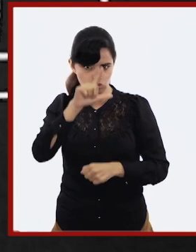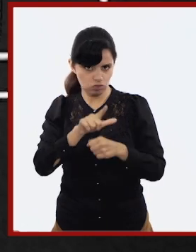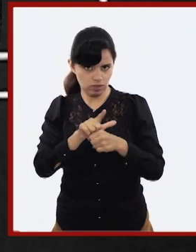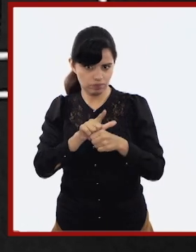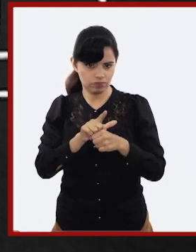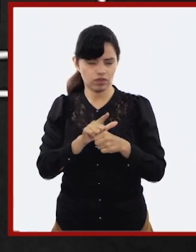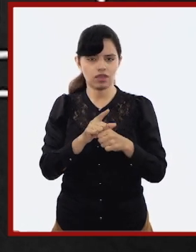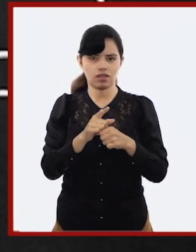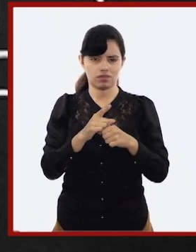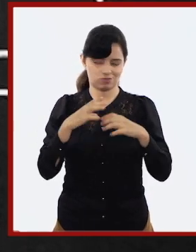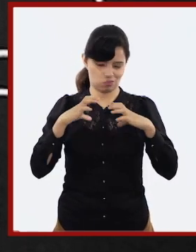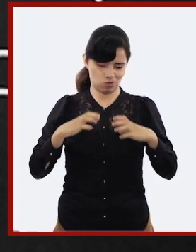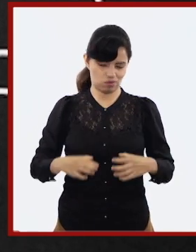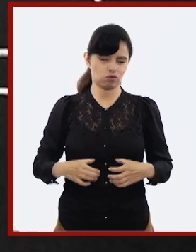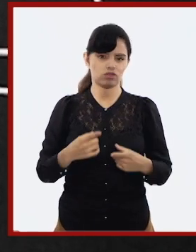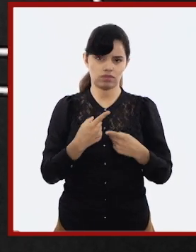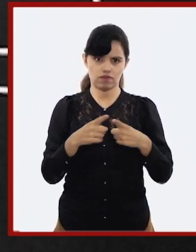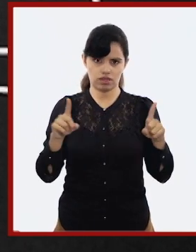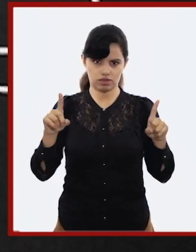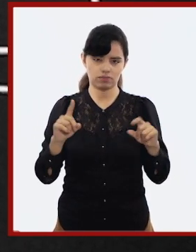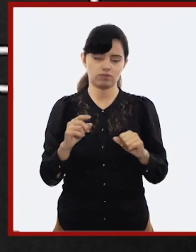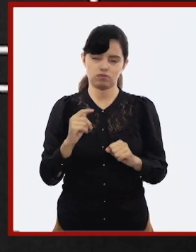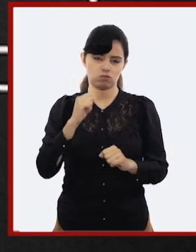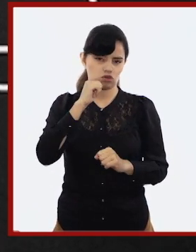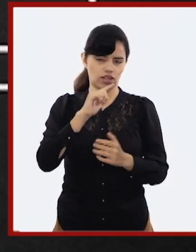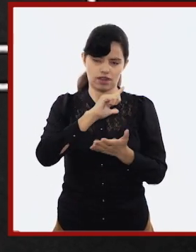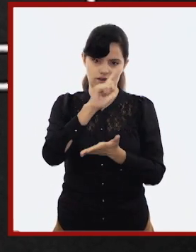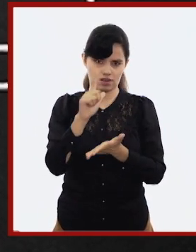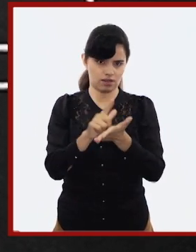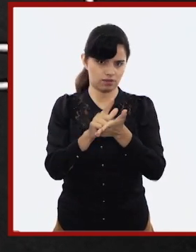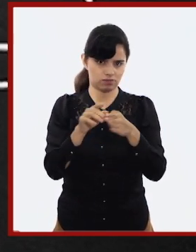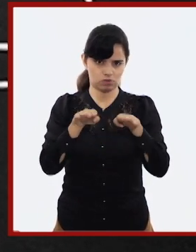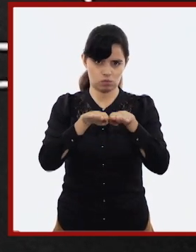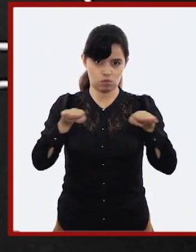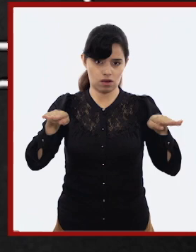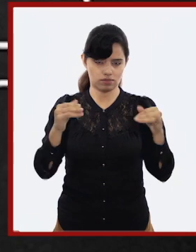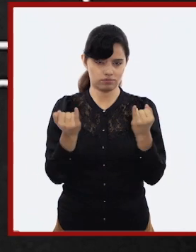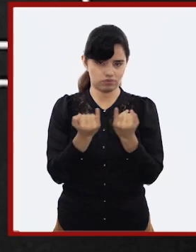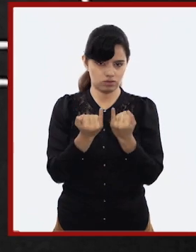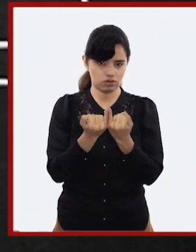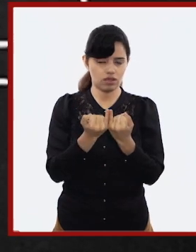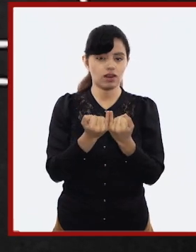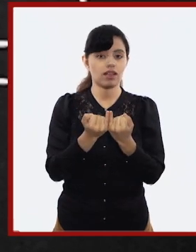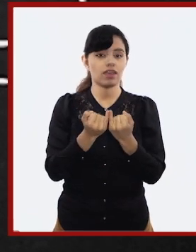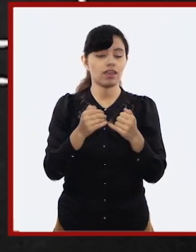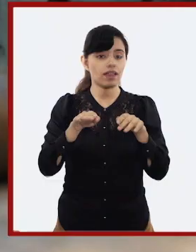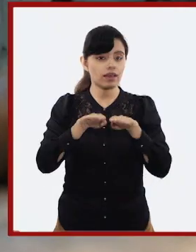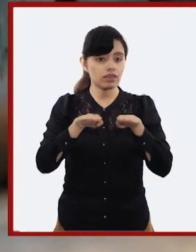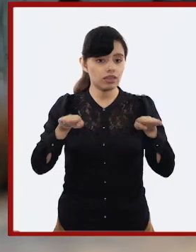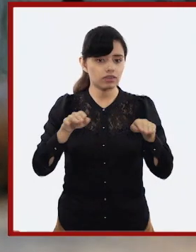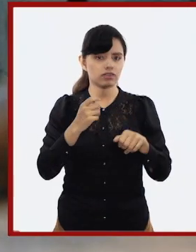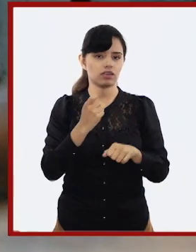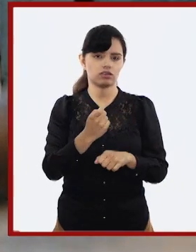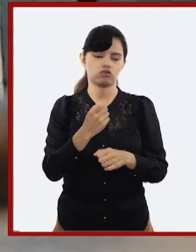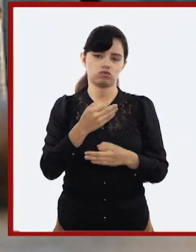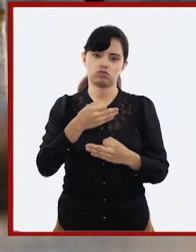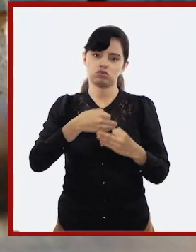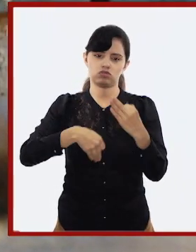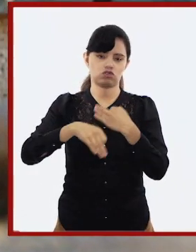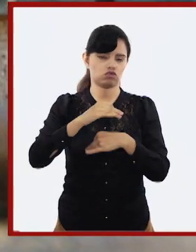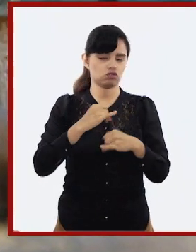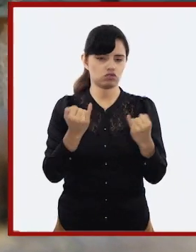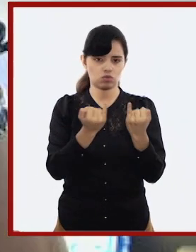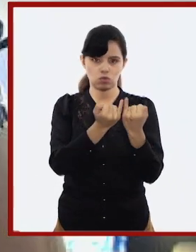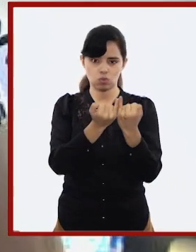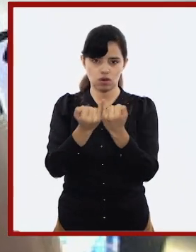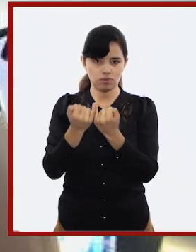diferentes biológicamente, pero iguales ante la ley. La equidad hace posible la igualdad para que las mujeres puedan